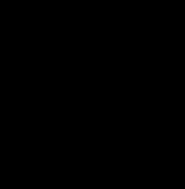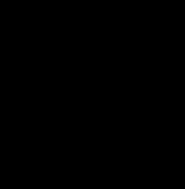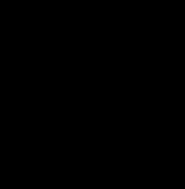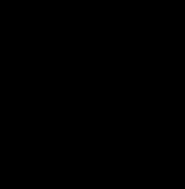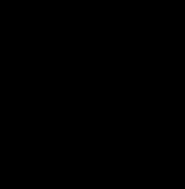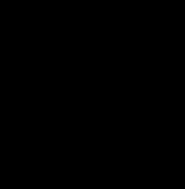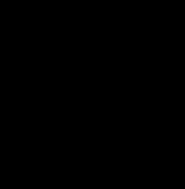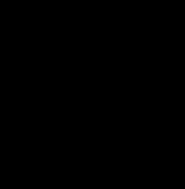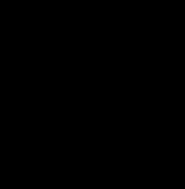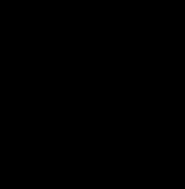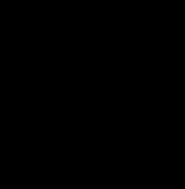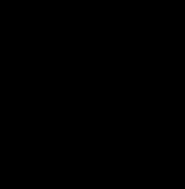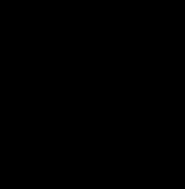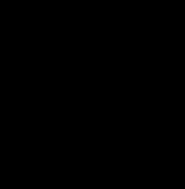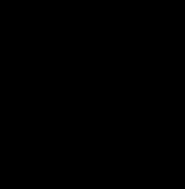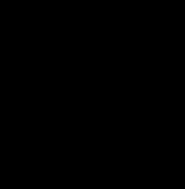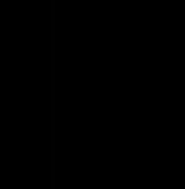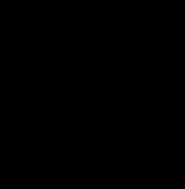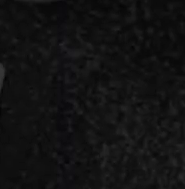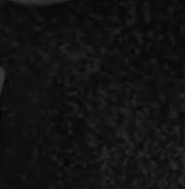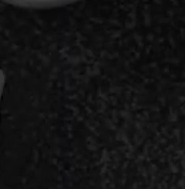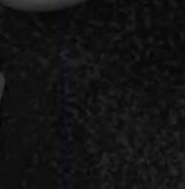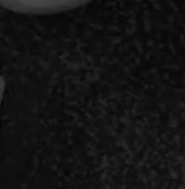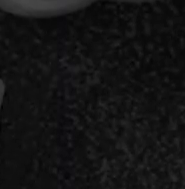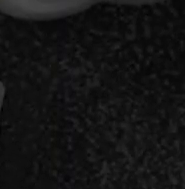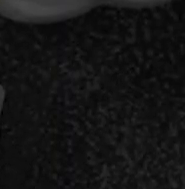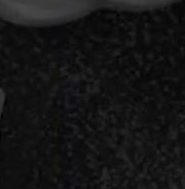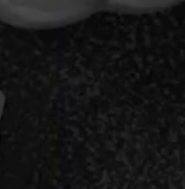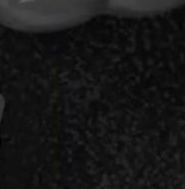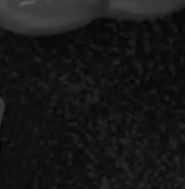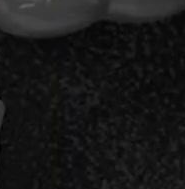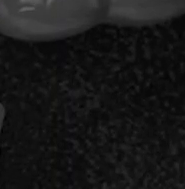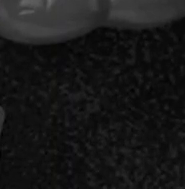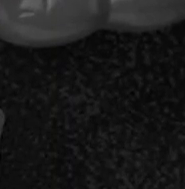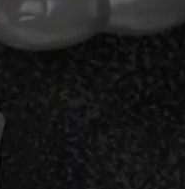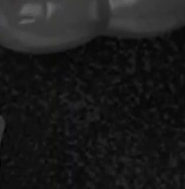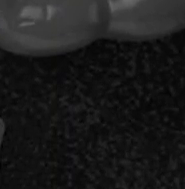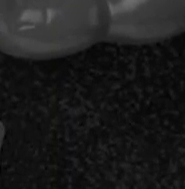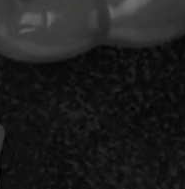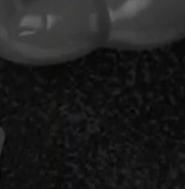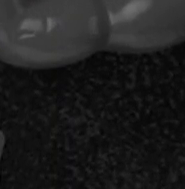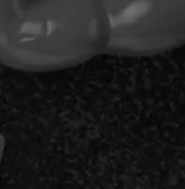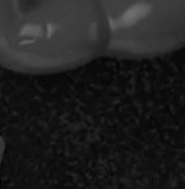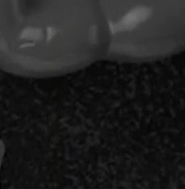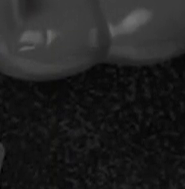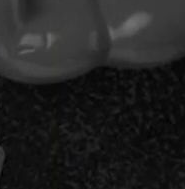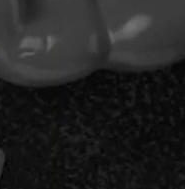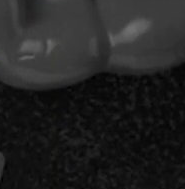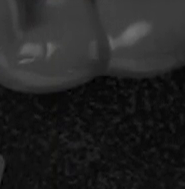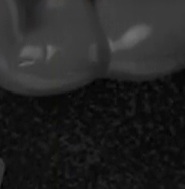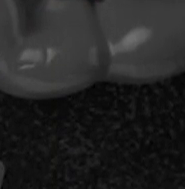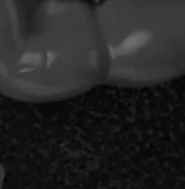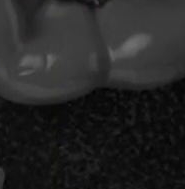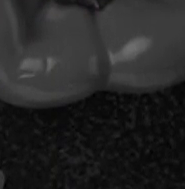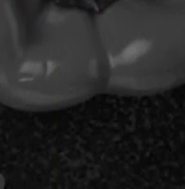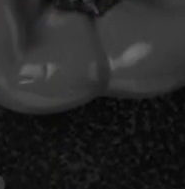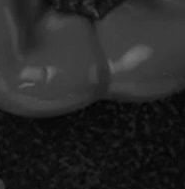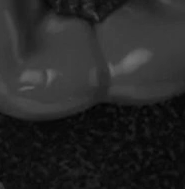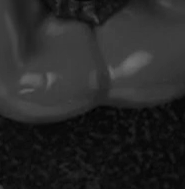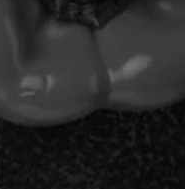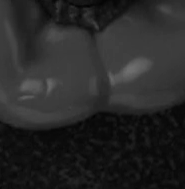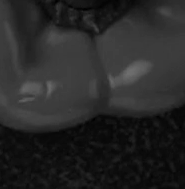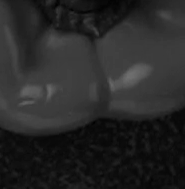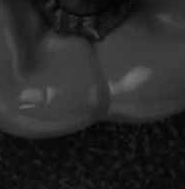hay publicaciones que respalden sus hallazgos. En todo caso, los síntomas del resfrío sí pueden ser más leves cuando una persona